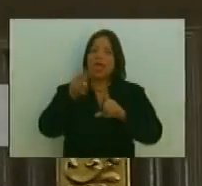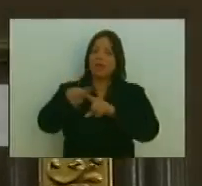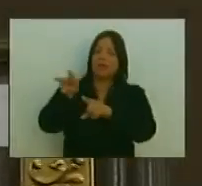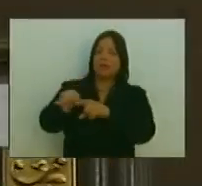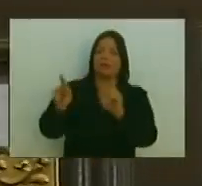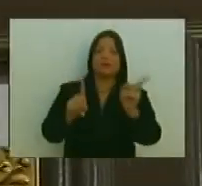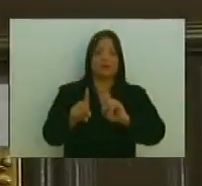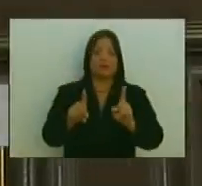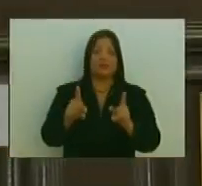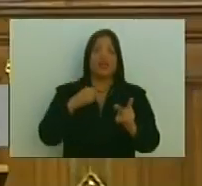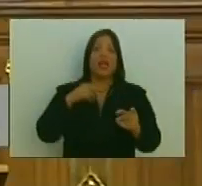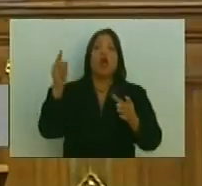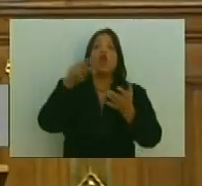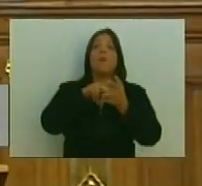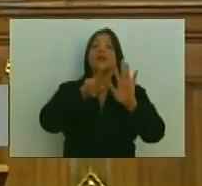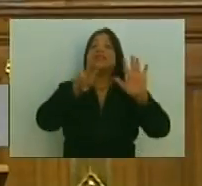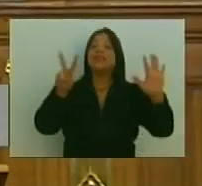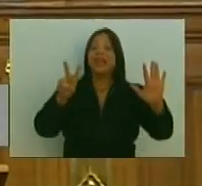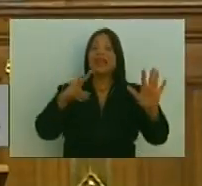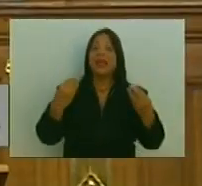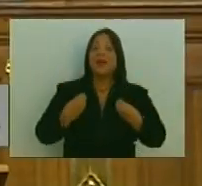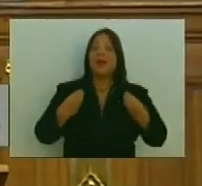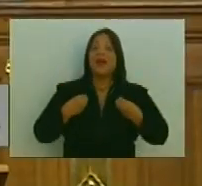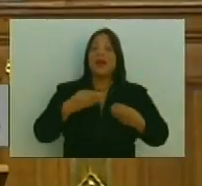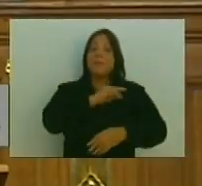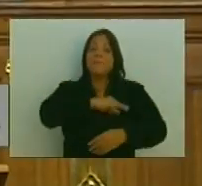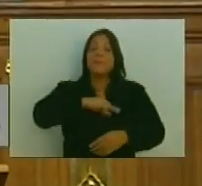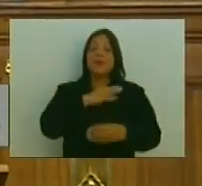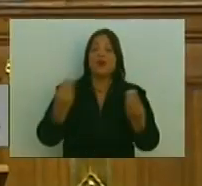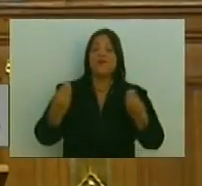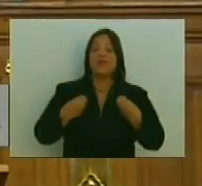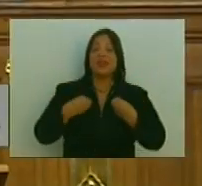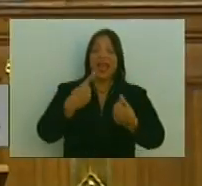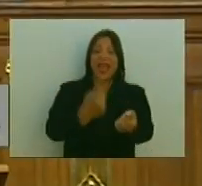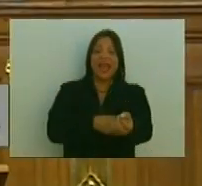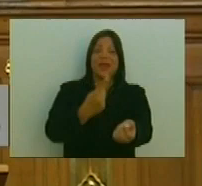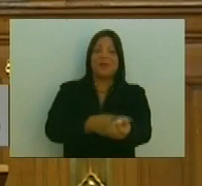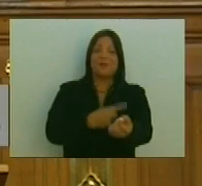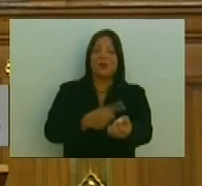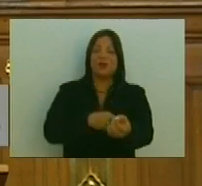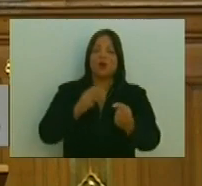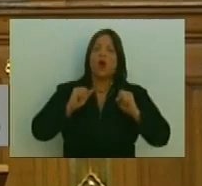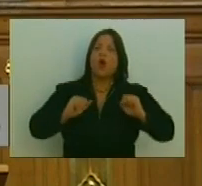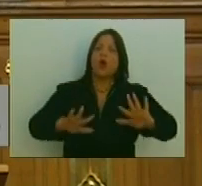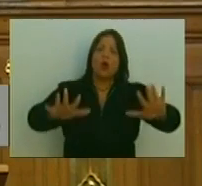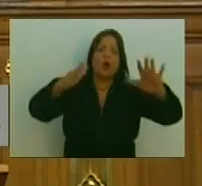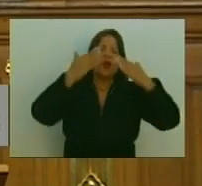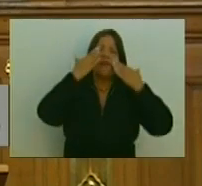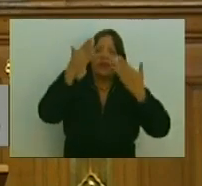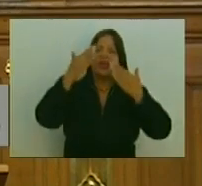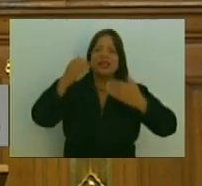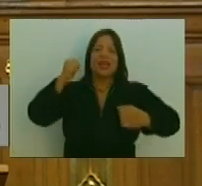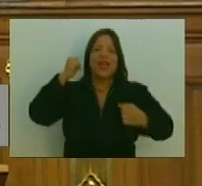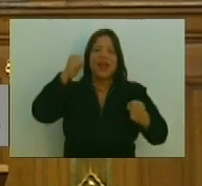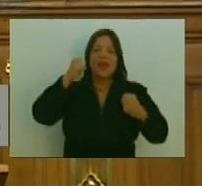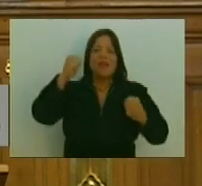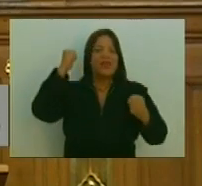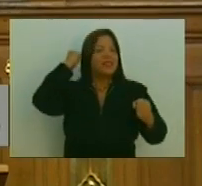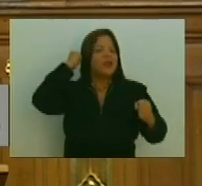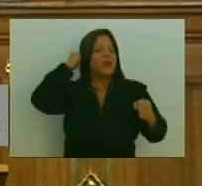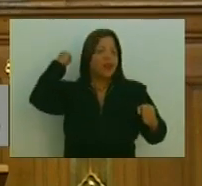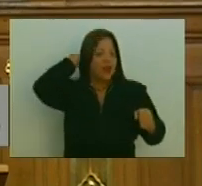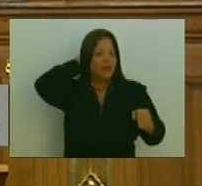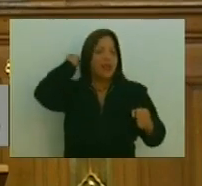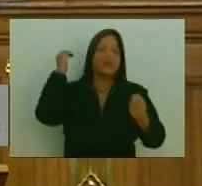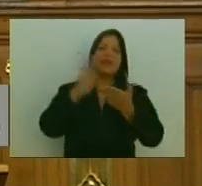después, en el 2007 con la misión Vida y con nuestros hermanos del glorioso Frente Francisco Miranda, para el cual también pido un